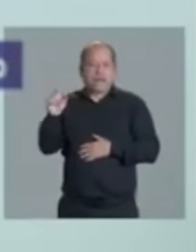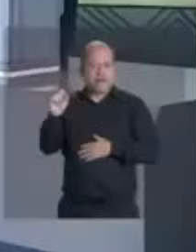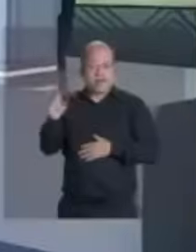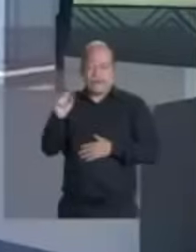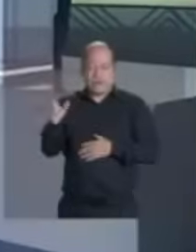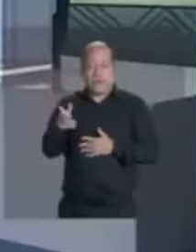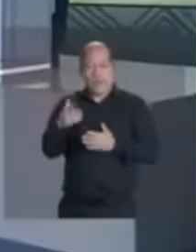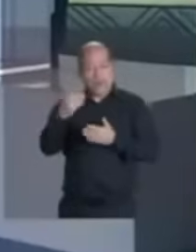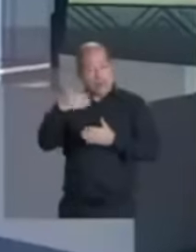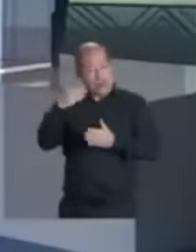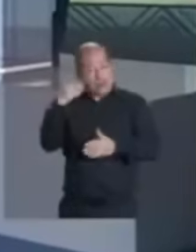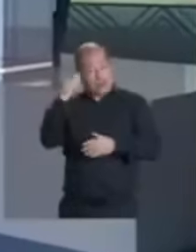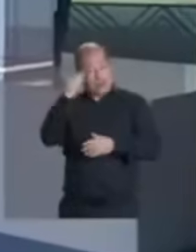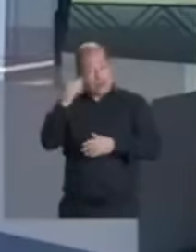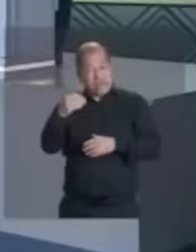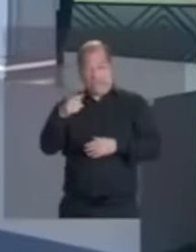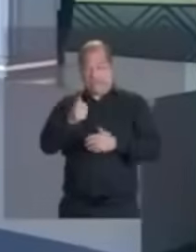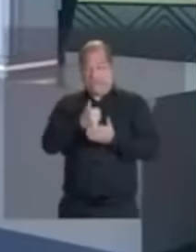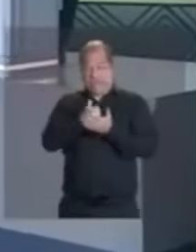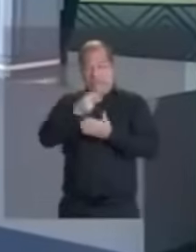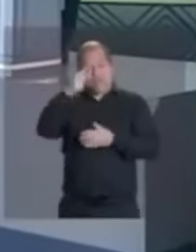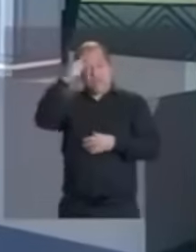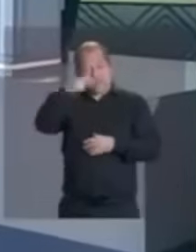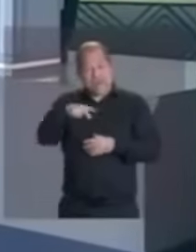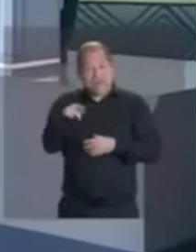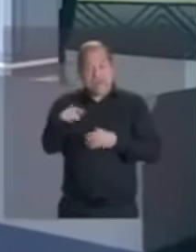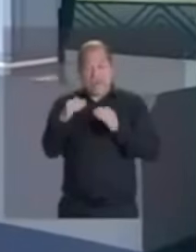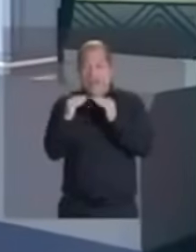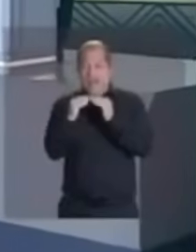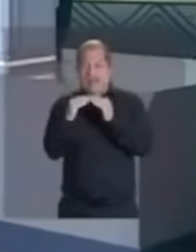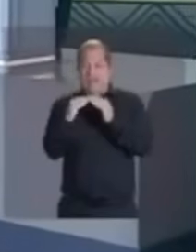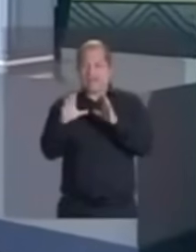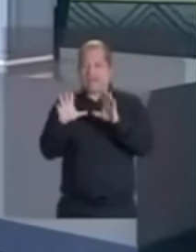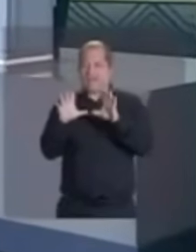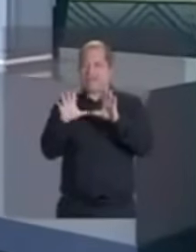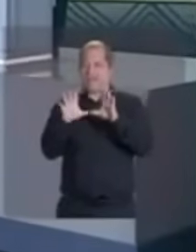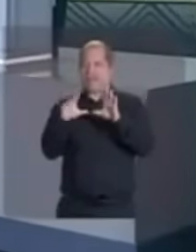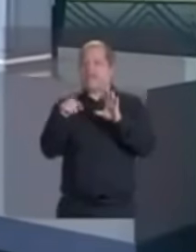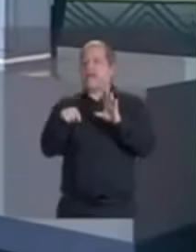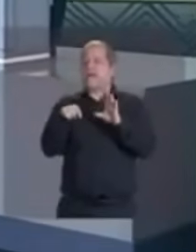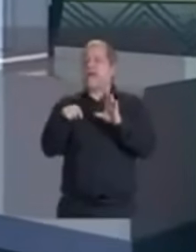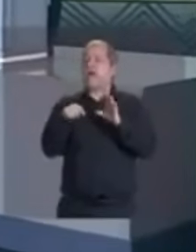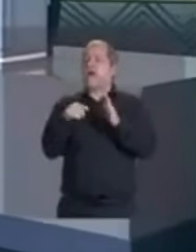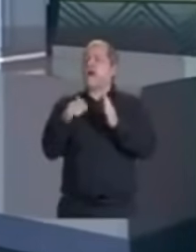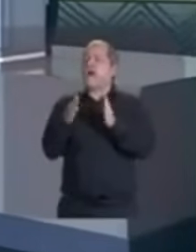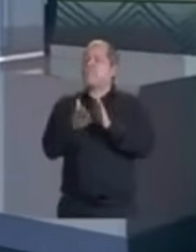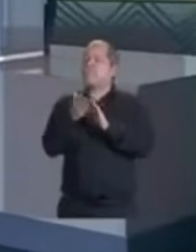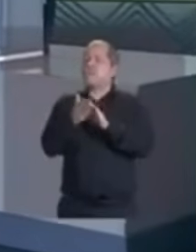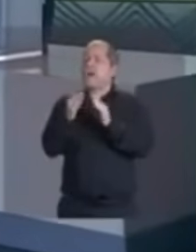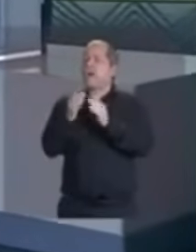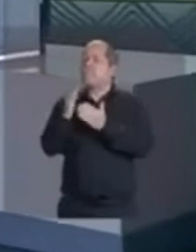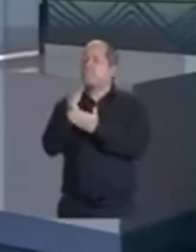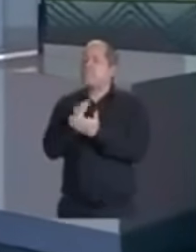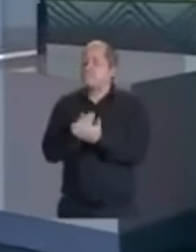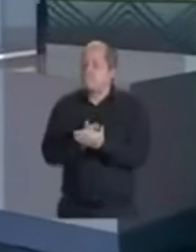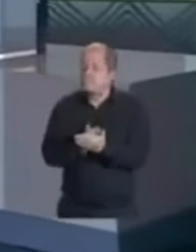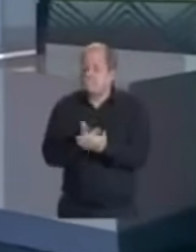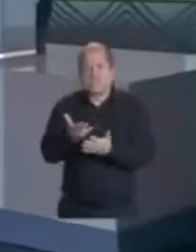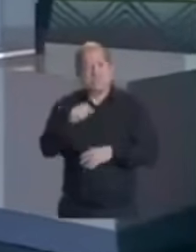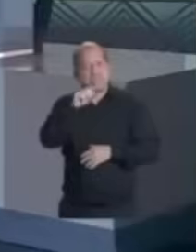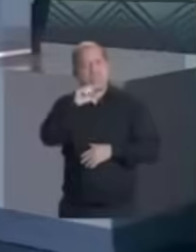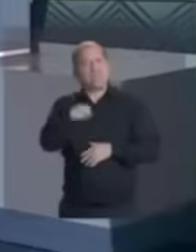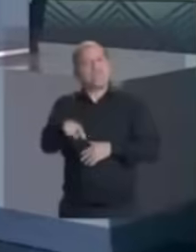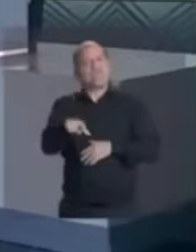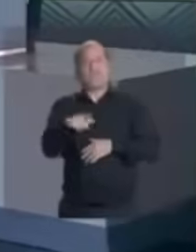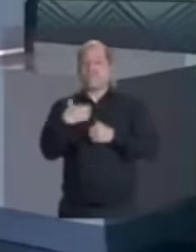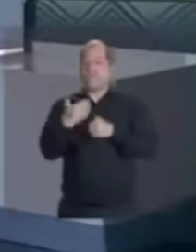social en la Ciudad de México. Y en el país también se redujo la construcción de vivienda social. En mi gobierno